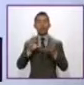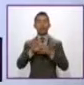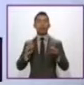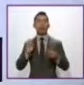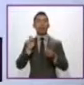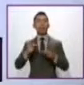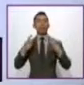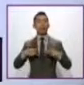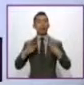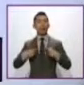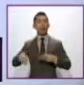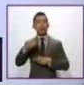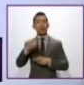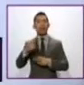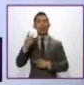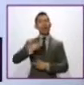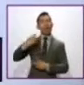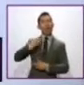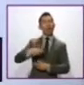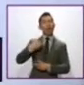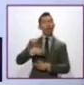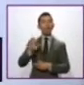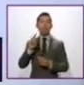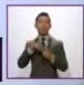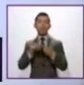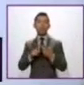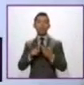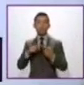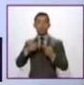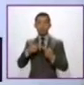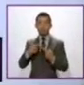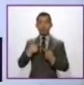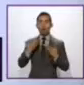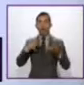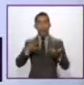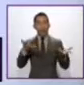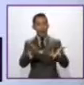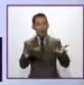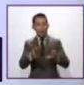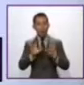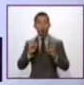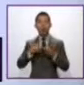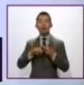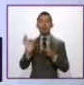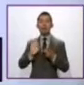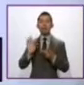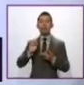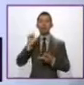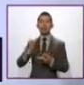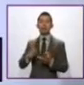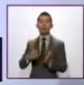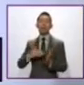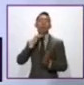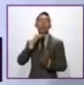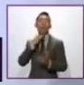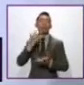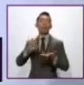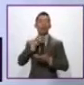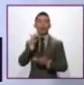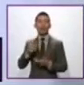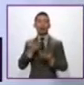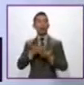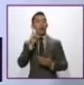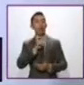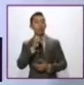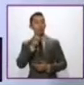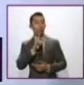las personas nos pueden juzgar por 2 cosas, o por lo que hemos construido o por lo que hemos destruido. Y hoy te quiero decir, Celia,